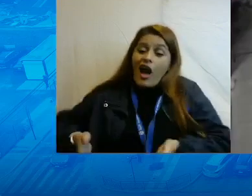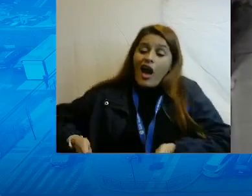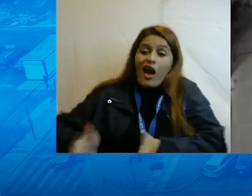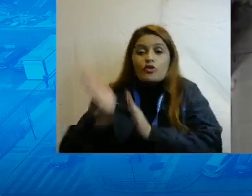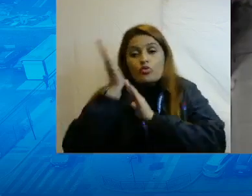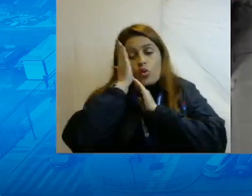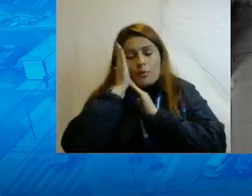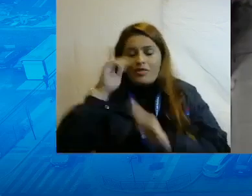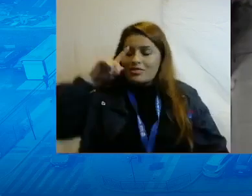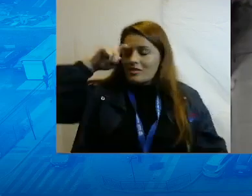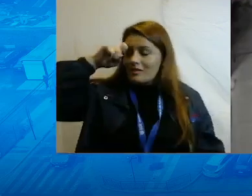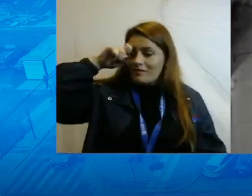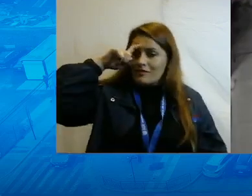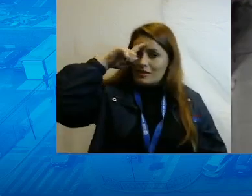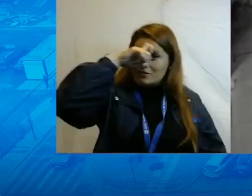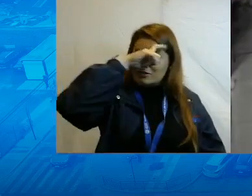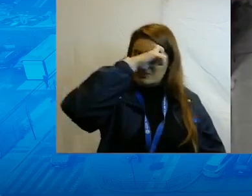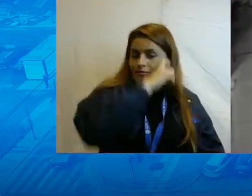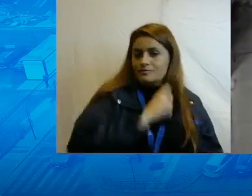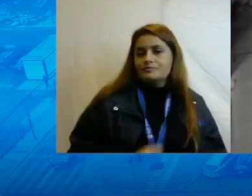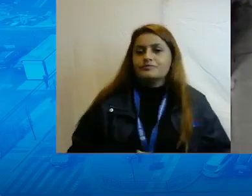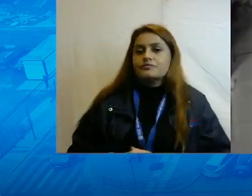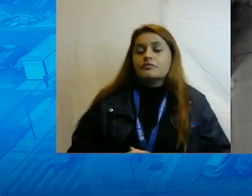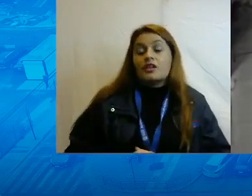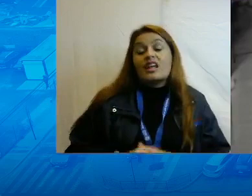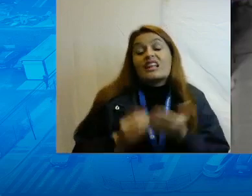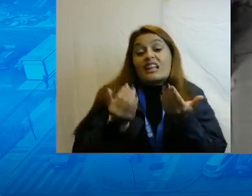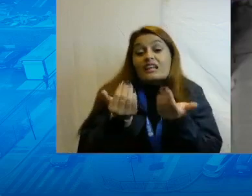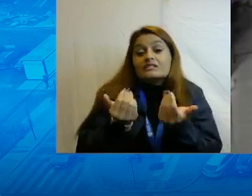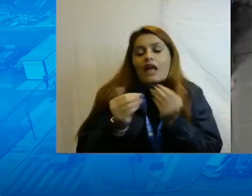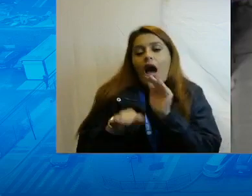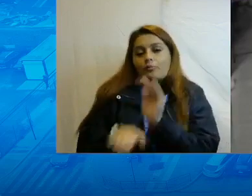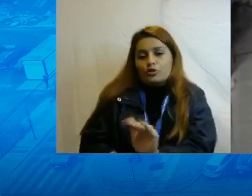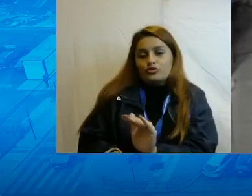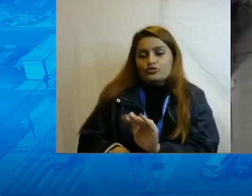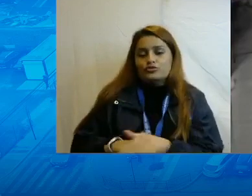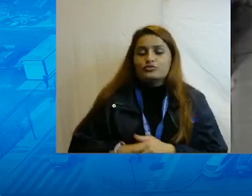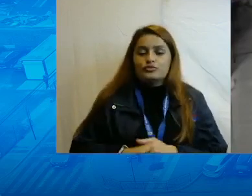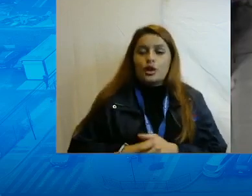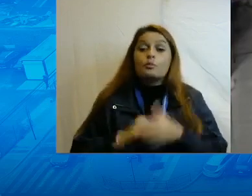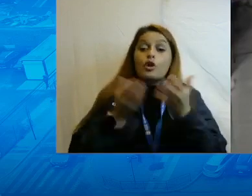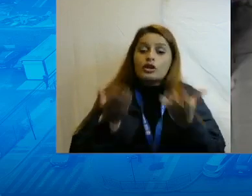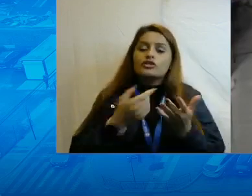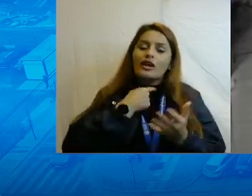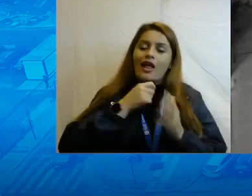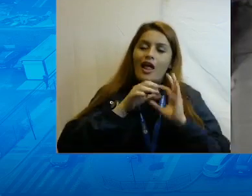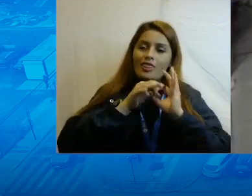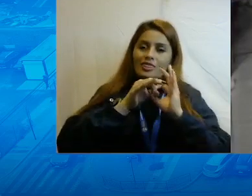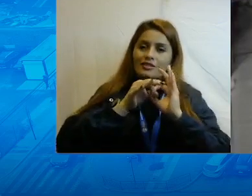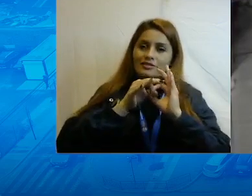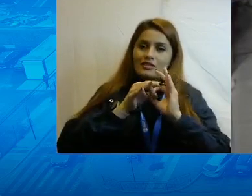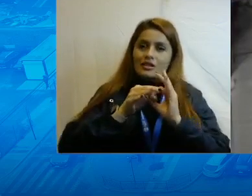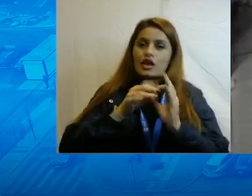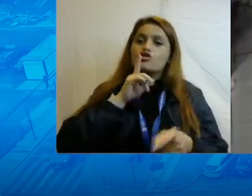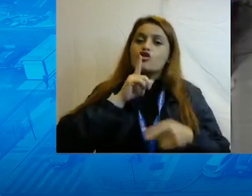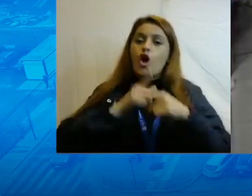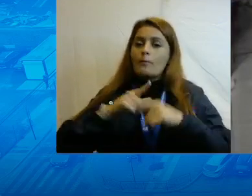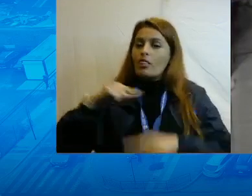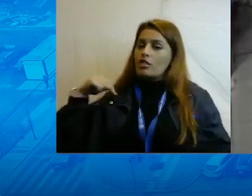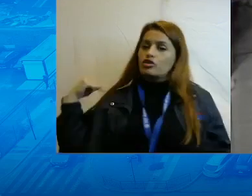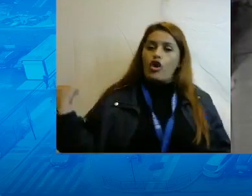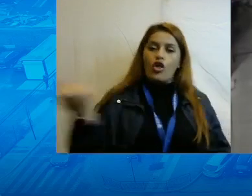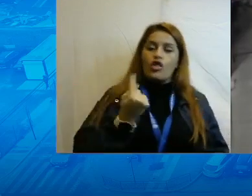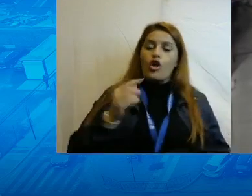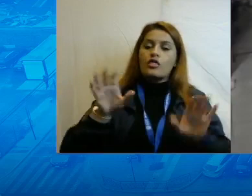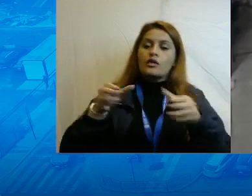muy difícil y que requieren el apoyo de todos nosotros. Así que yo quiero agradecer en nombre de todo el directorio, por